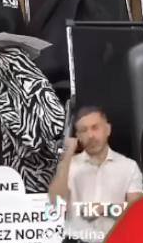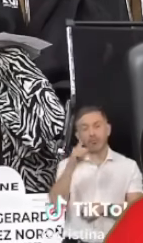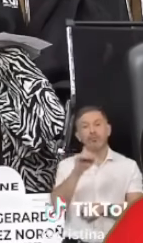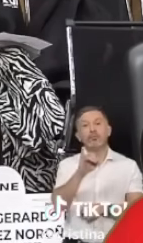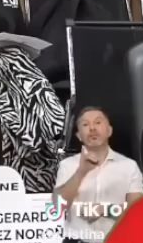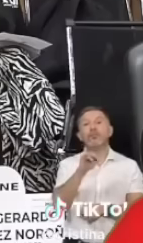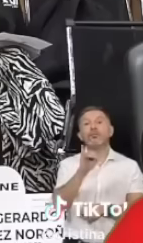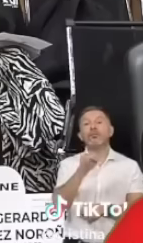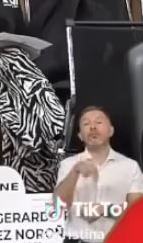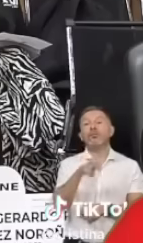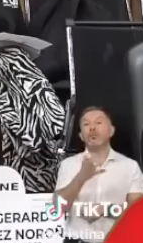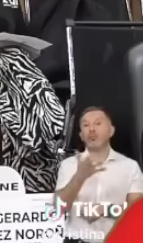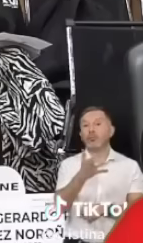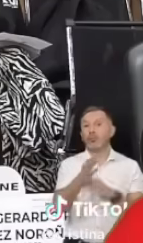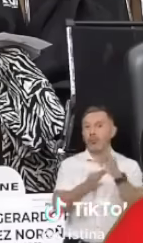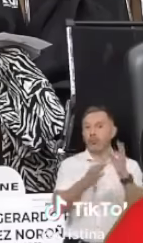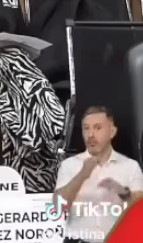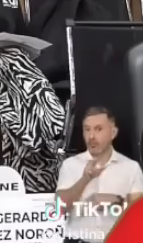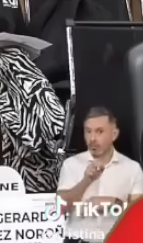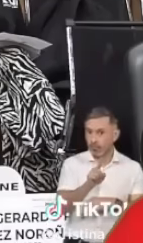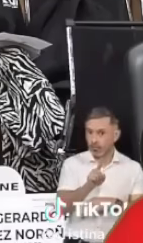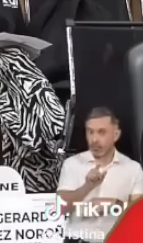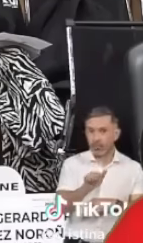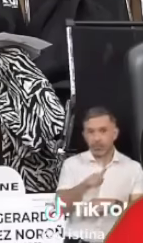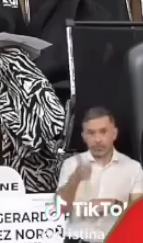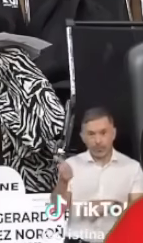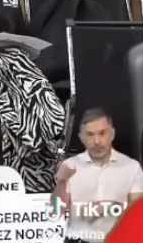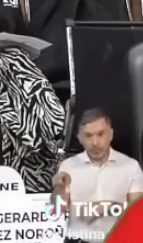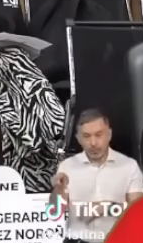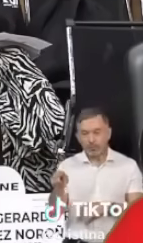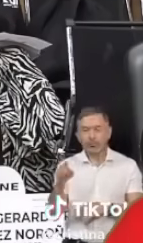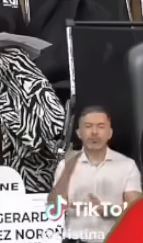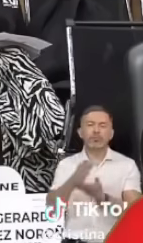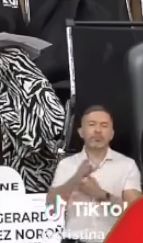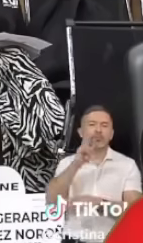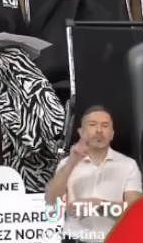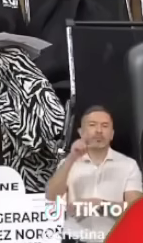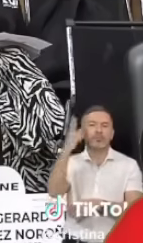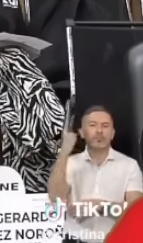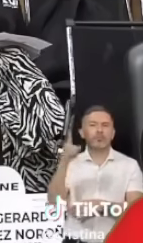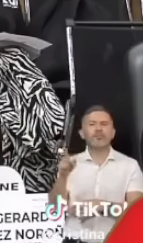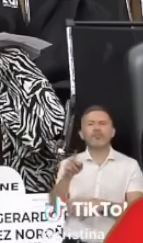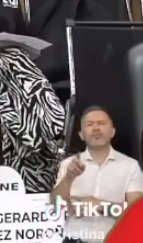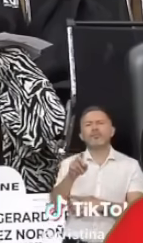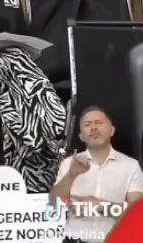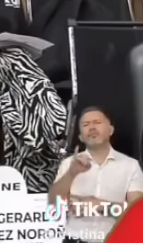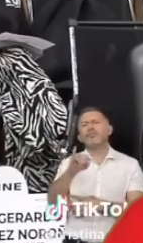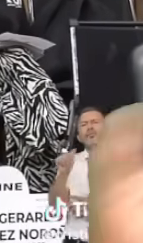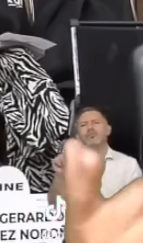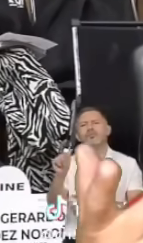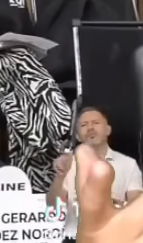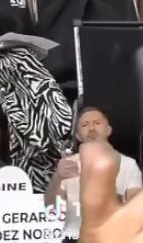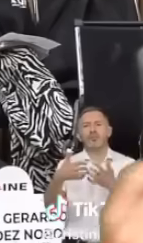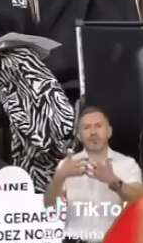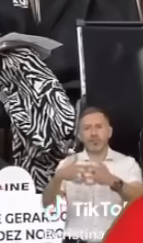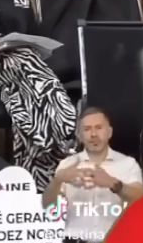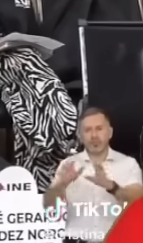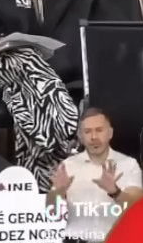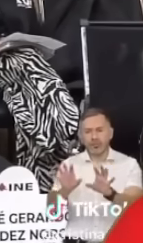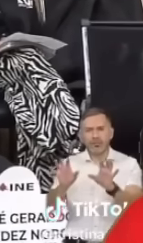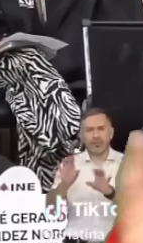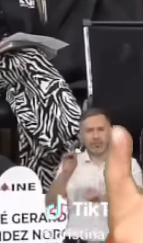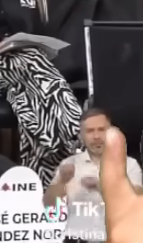INE entonces queda claro bueno esto ya ni Inteligencia artificial esto es falta